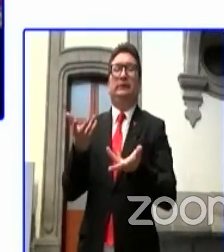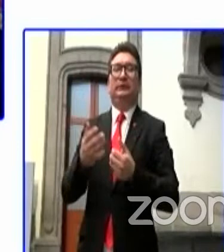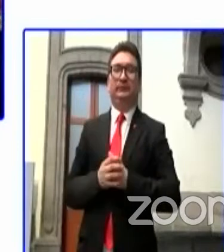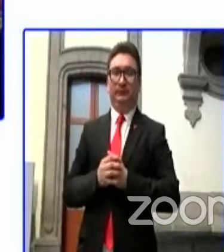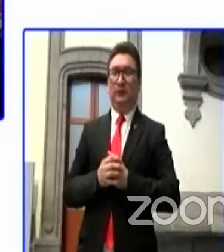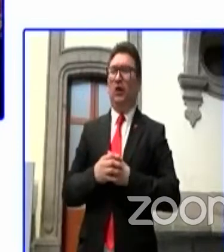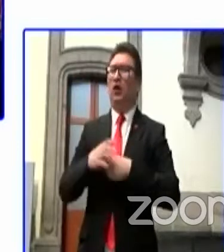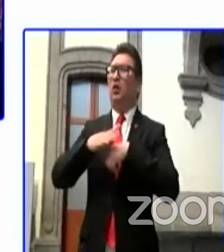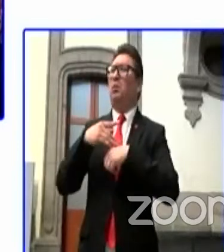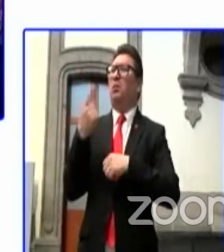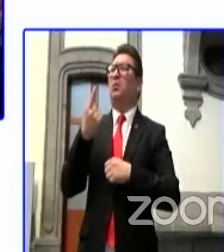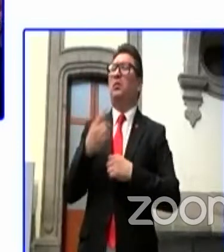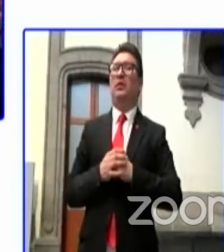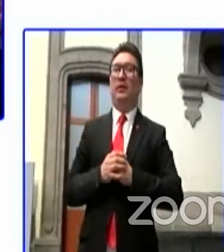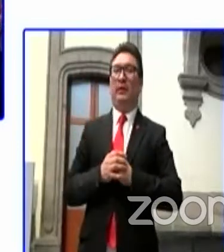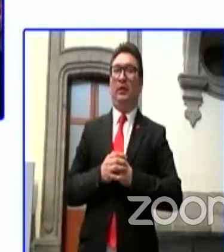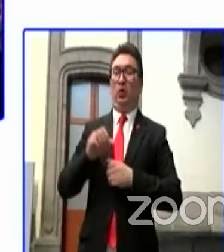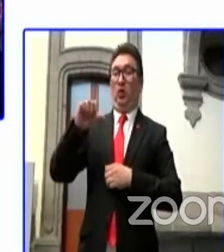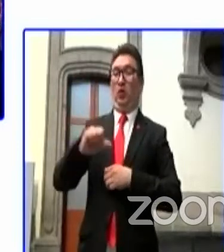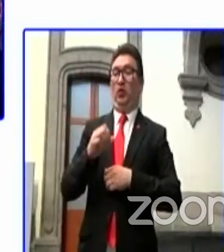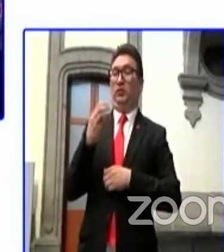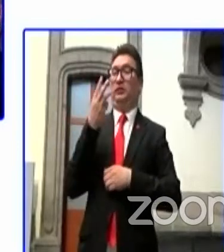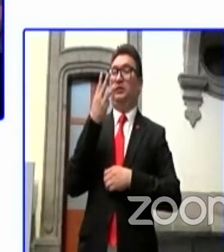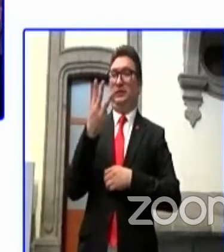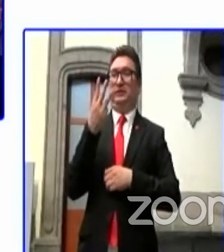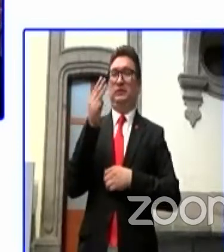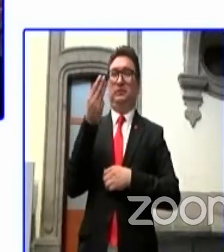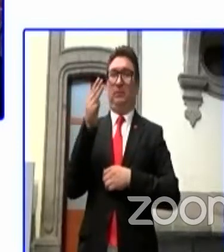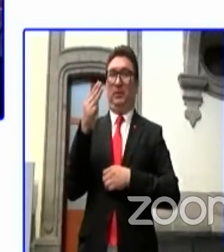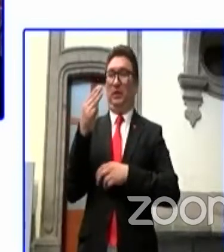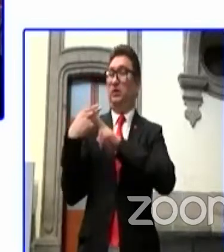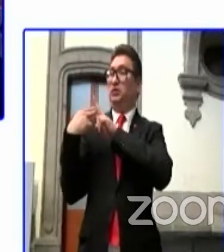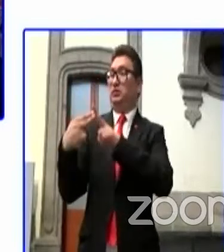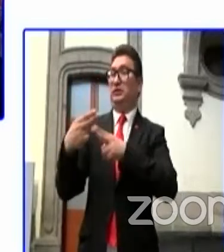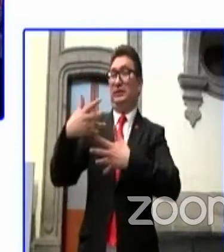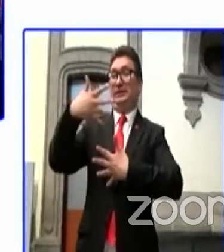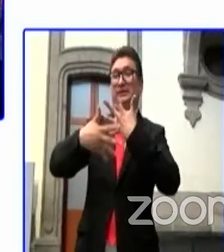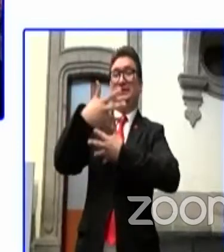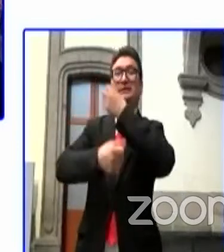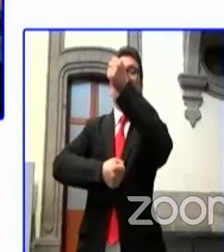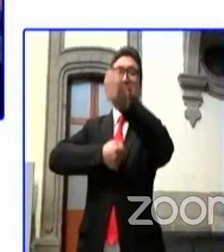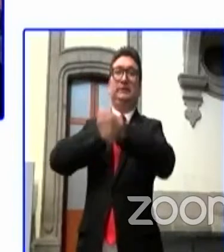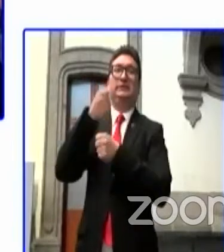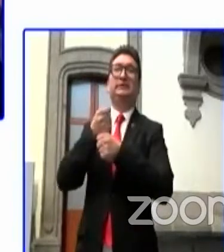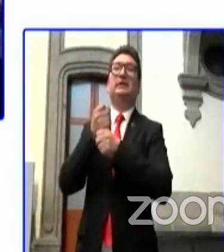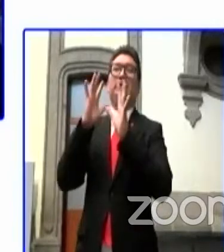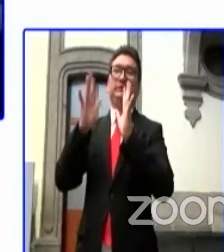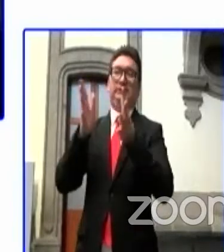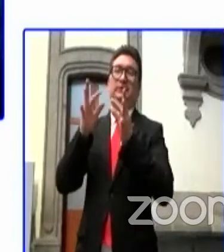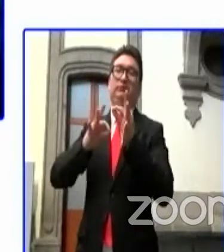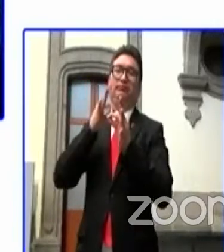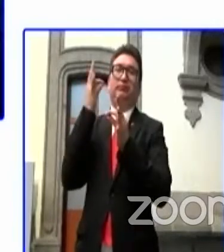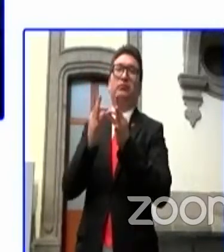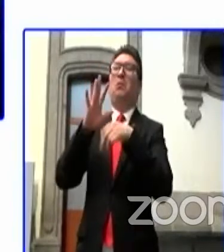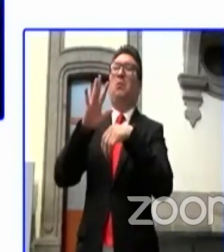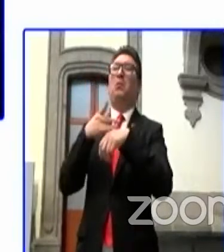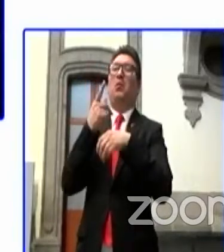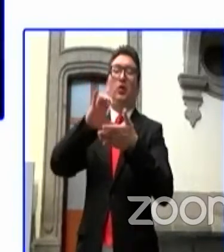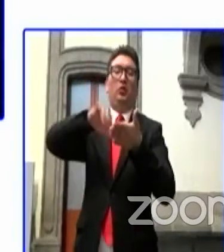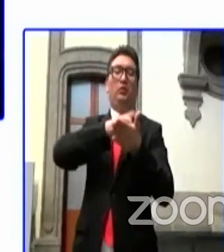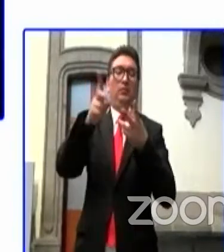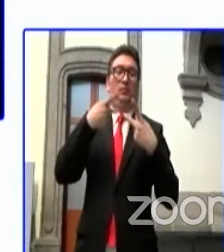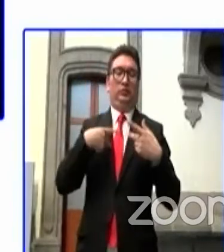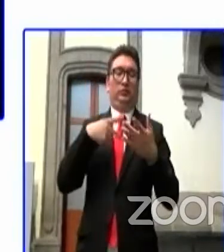porque hoy, 3 de mayo, se cumplen 15 años de la entrada en vigor de este tratado internacional en nuestro